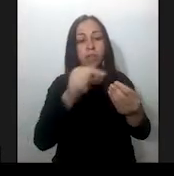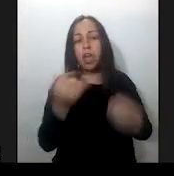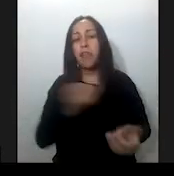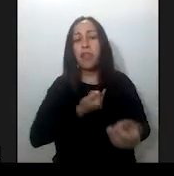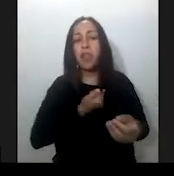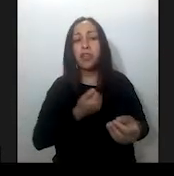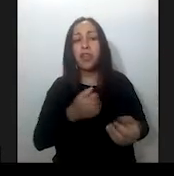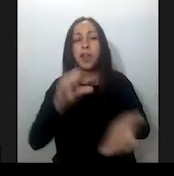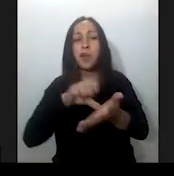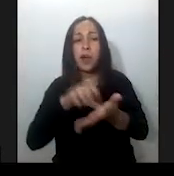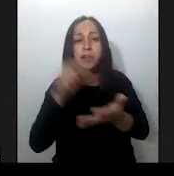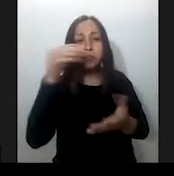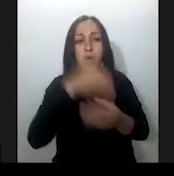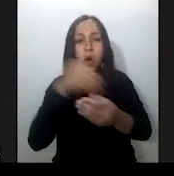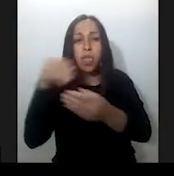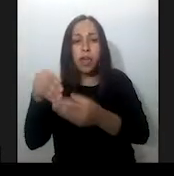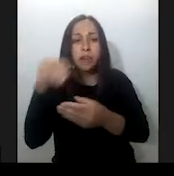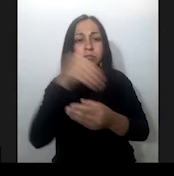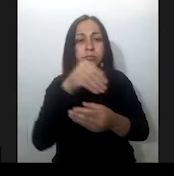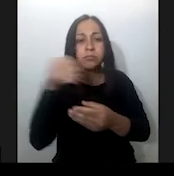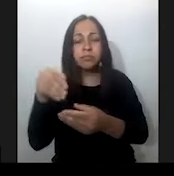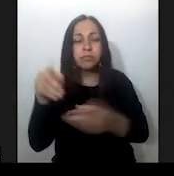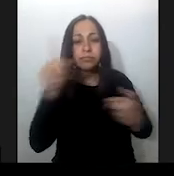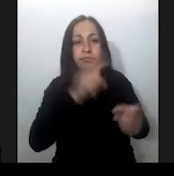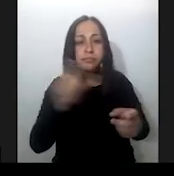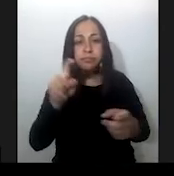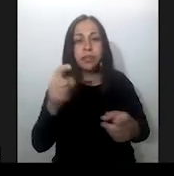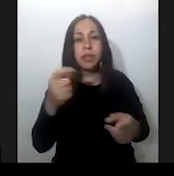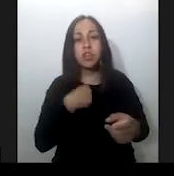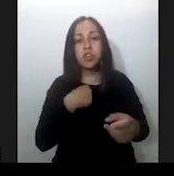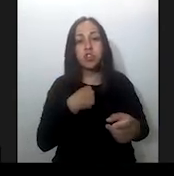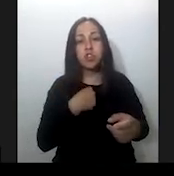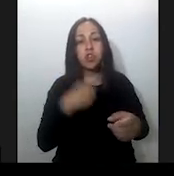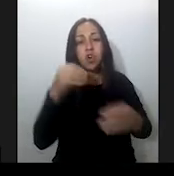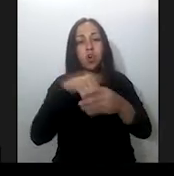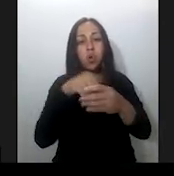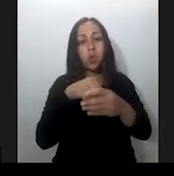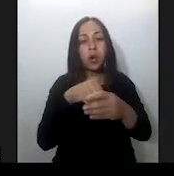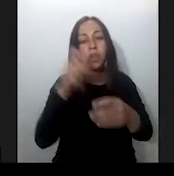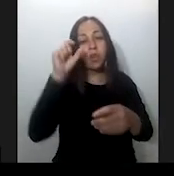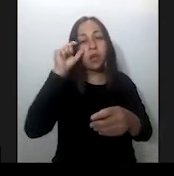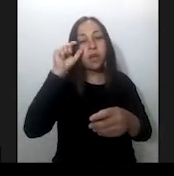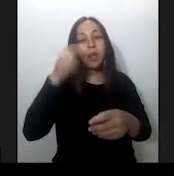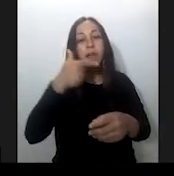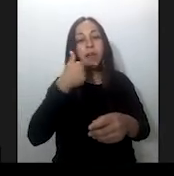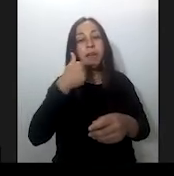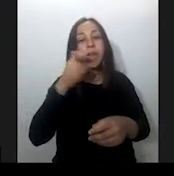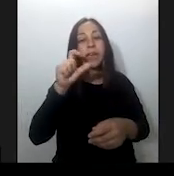voy a guardar. Vamos a examinar y en mi caso lo voy a guardar simplemente en el